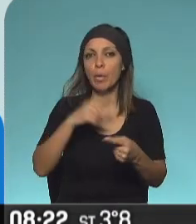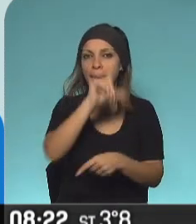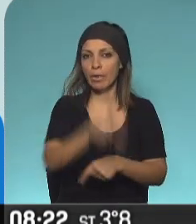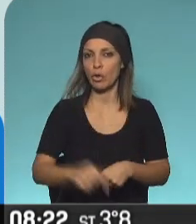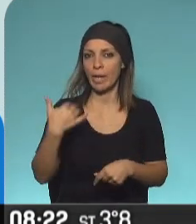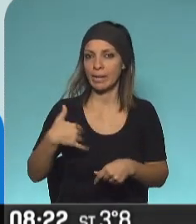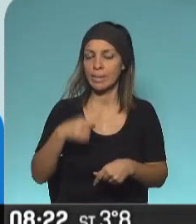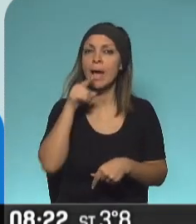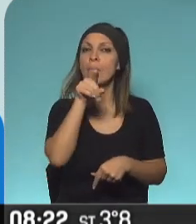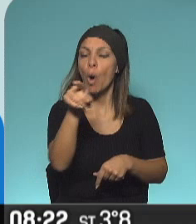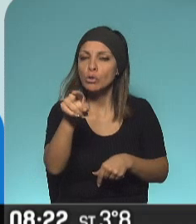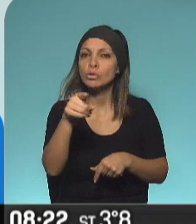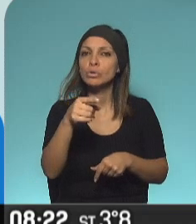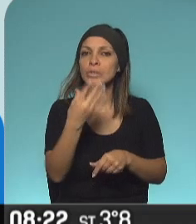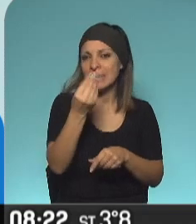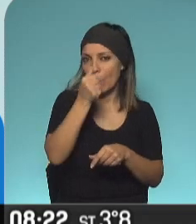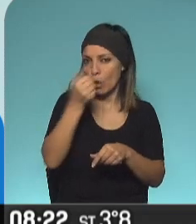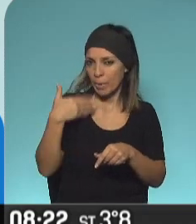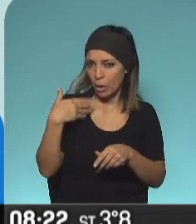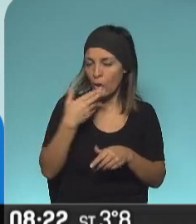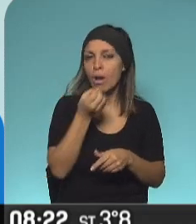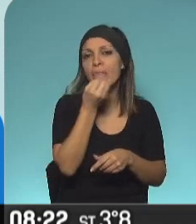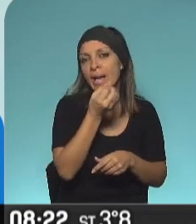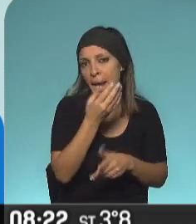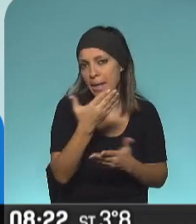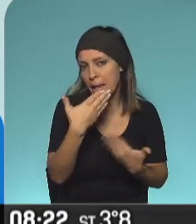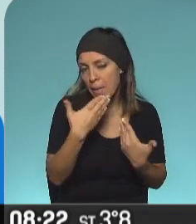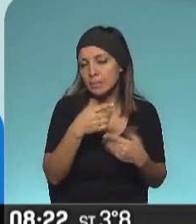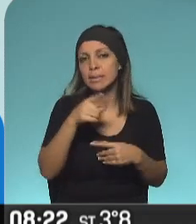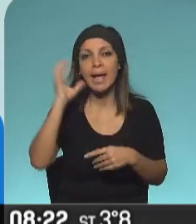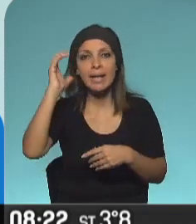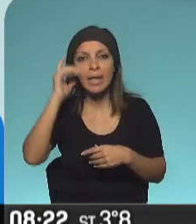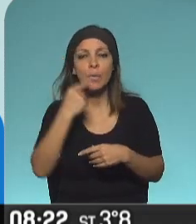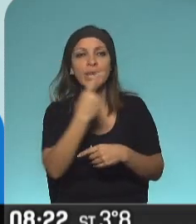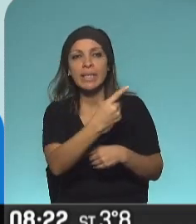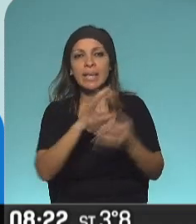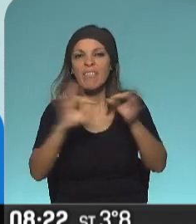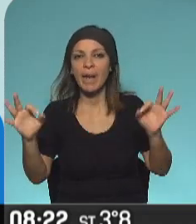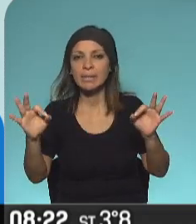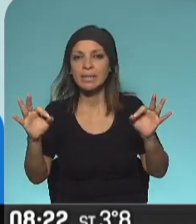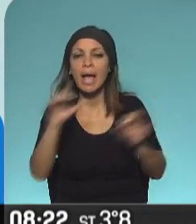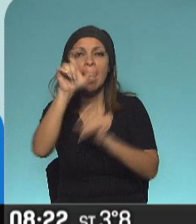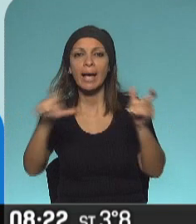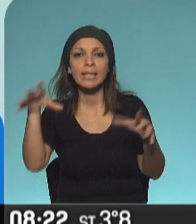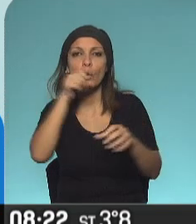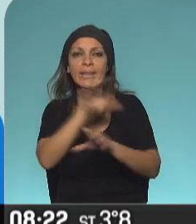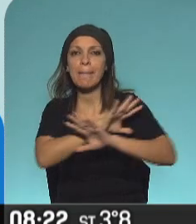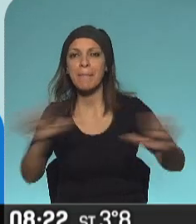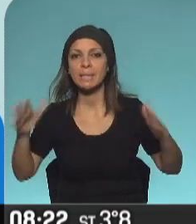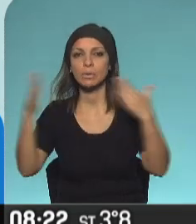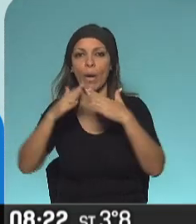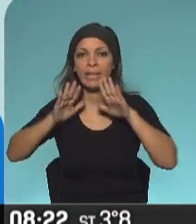Usted durante el fin de semana declaró en radio que la gente no aguantaba más la cuarentena, admitió que pudiera